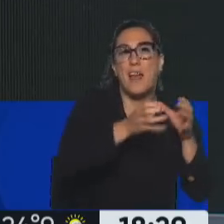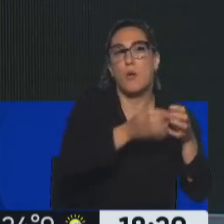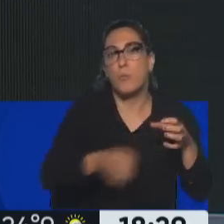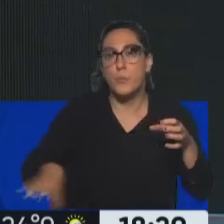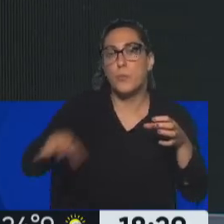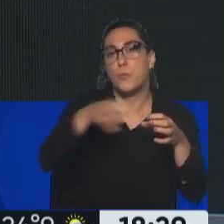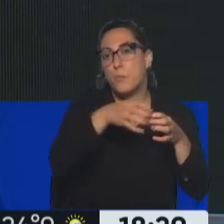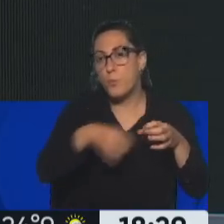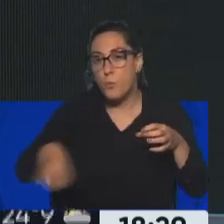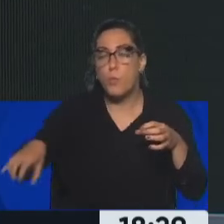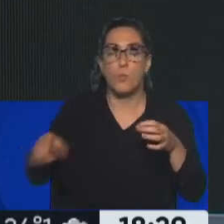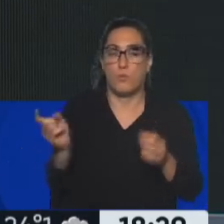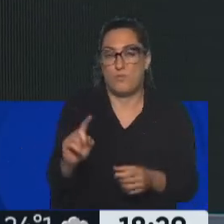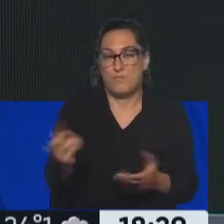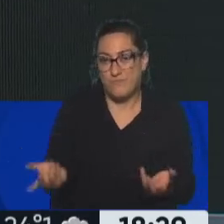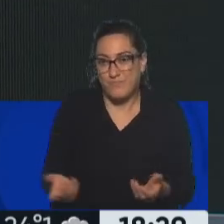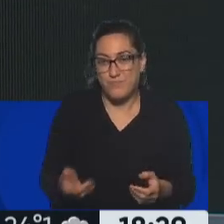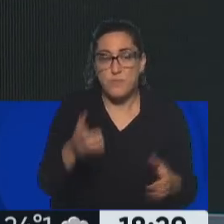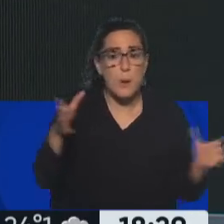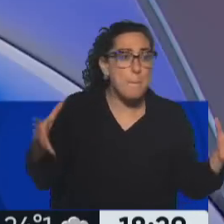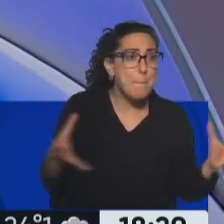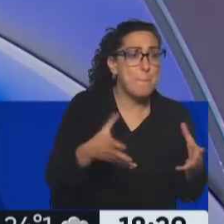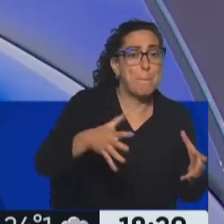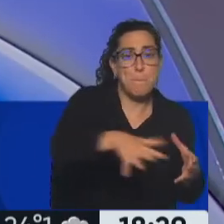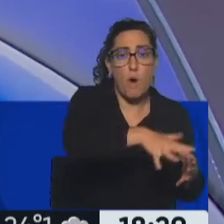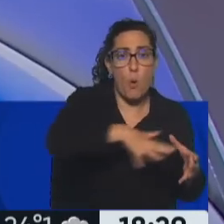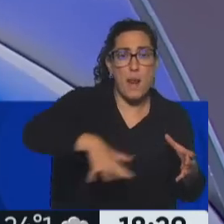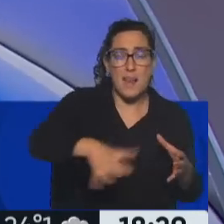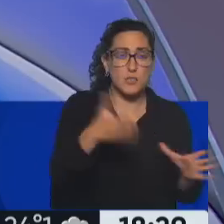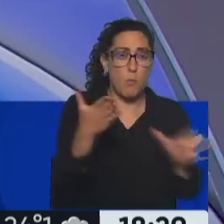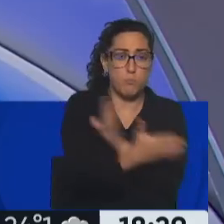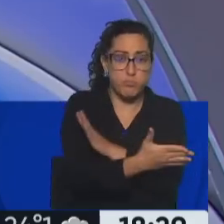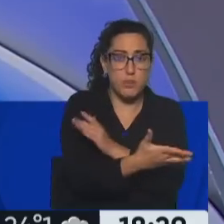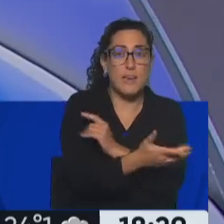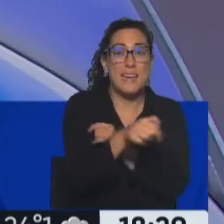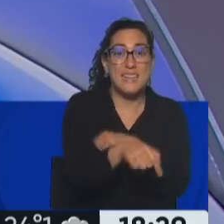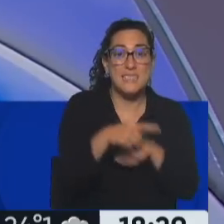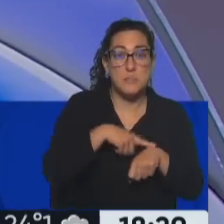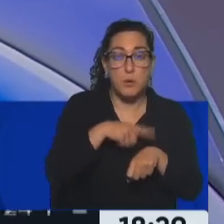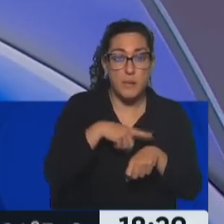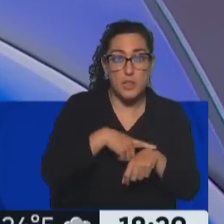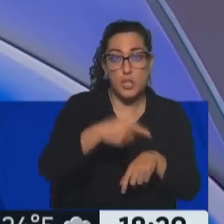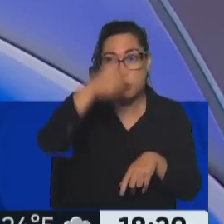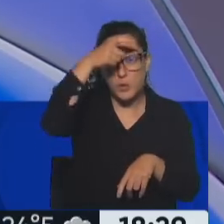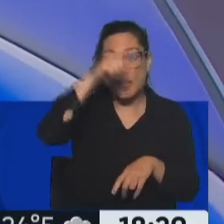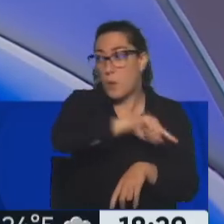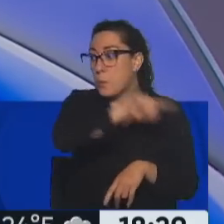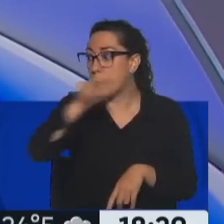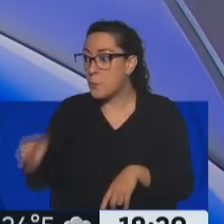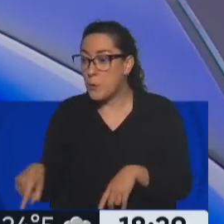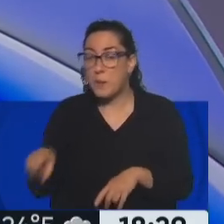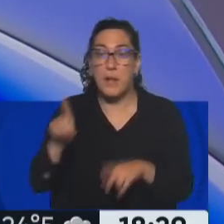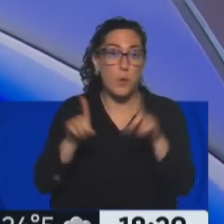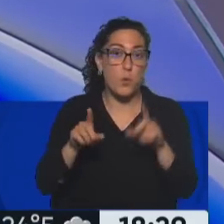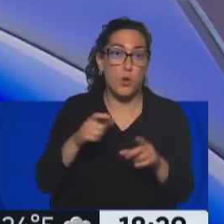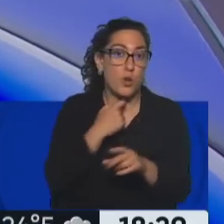Tampoco es dable que toda esa población desplazada y que en este caso se encuentra fuera de Siria quiera retornar. Muchos porque no